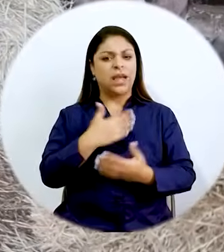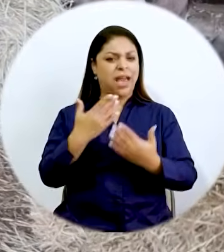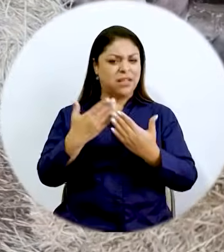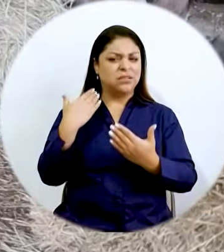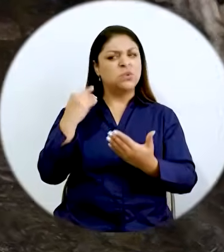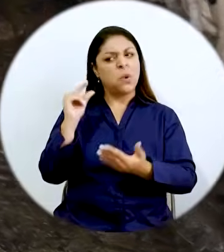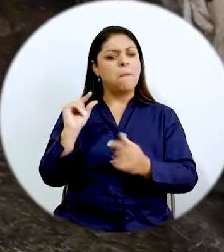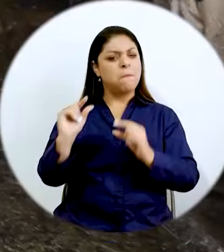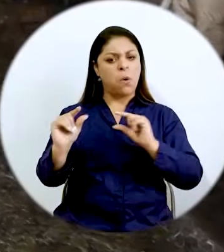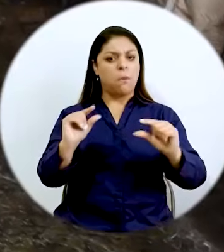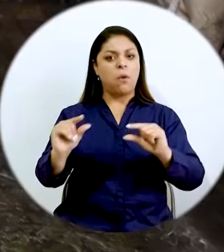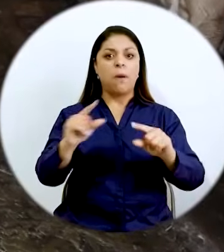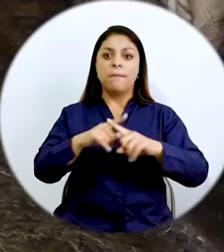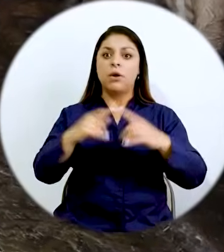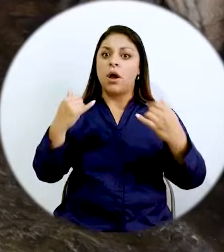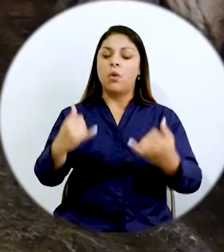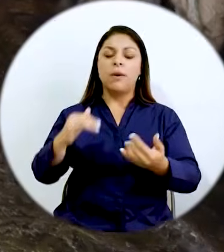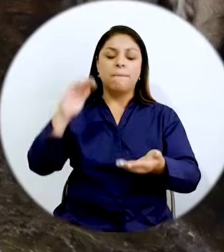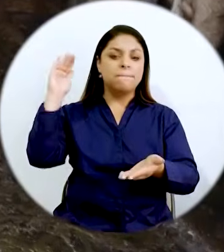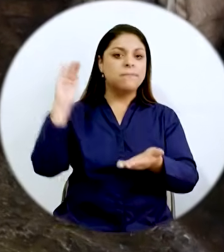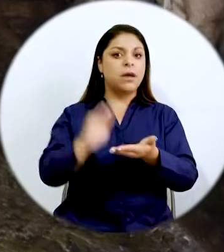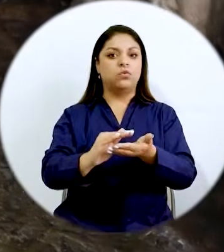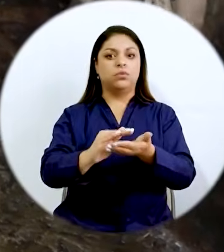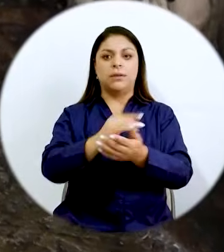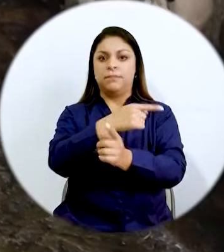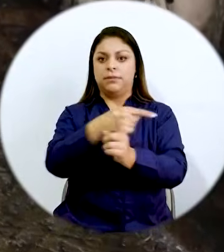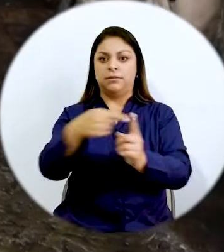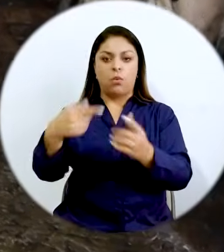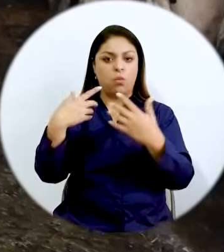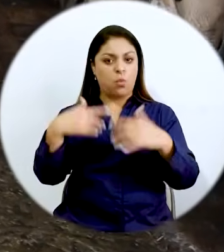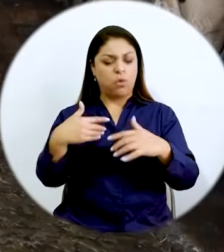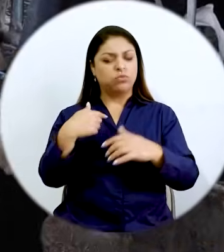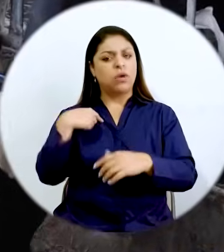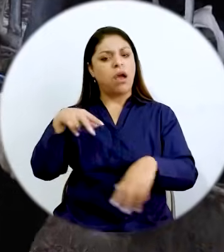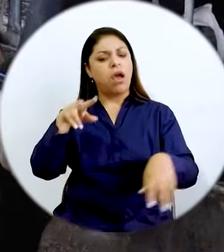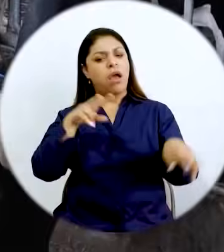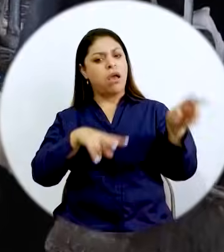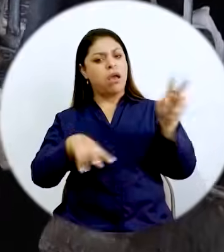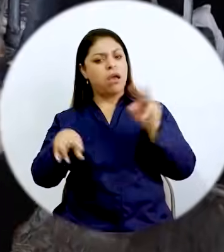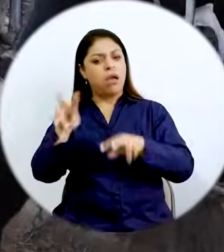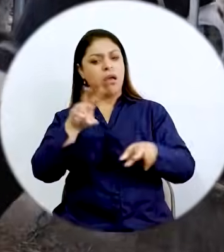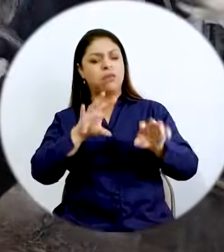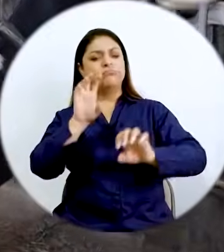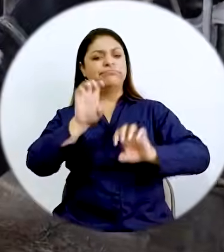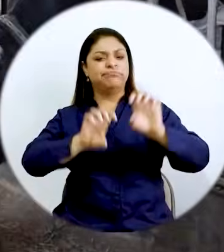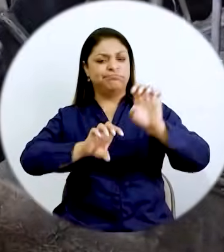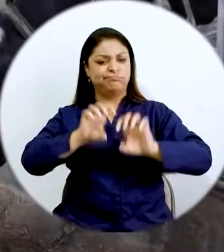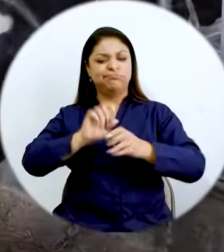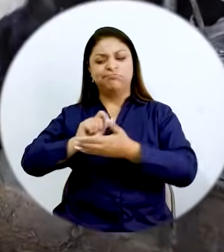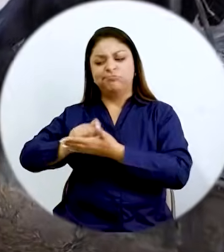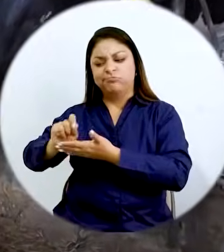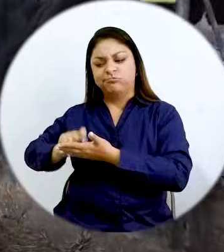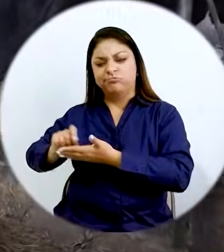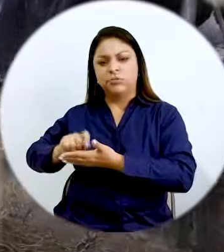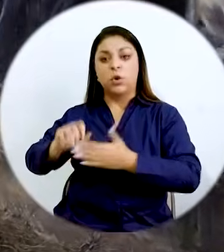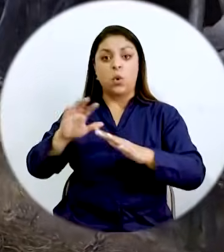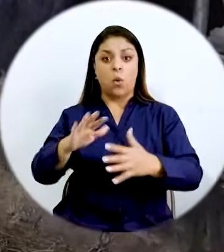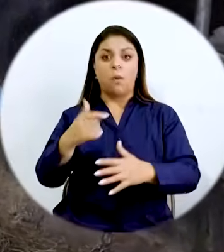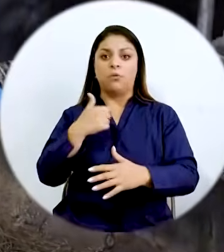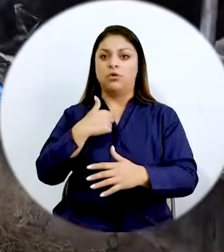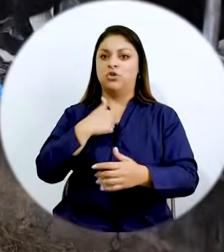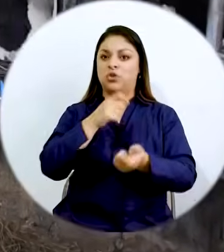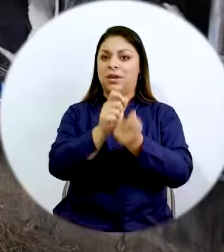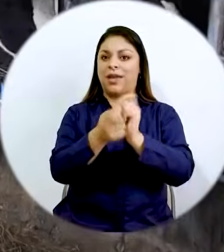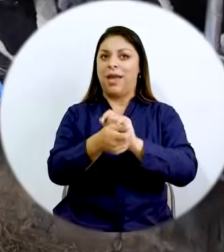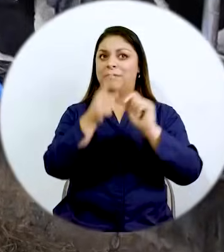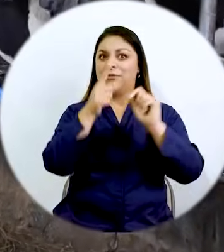razonablemente baja, pero se bajó a la mitad de lo que teníamos. Entonces usted también puede evaluar en el tiempo cómo una medida de manejo que